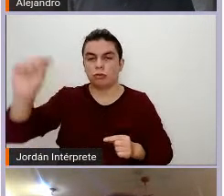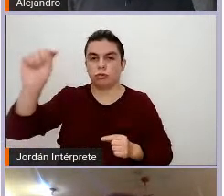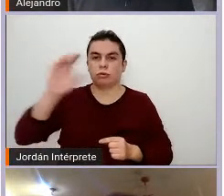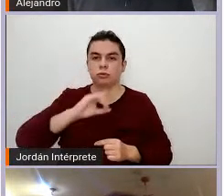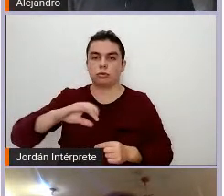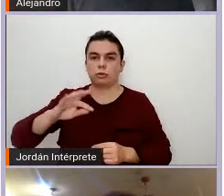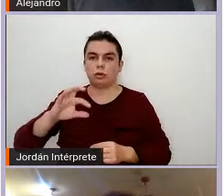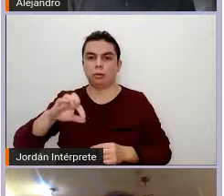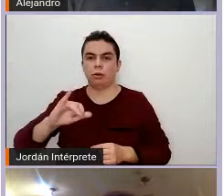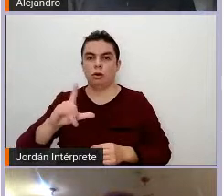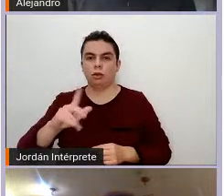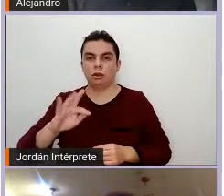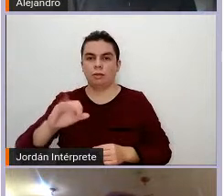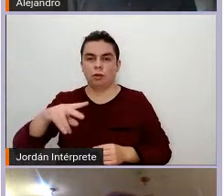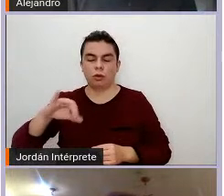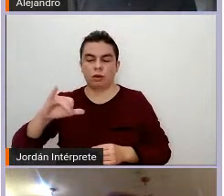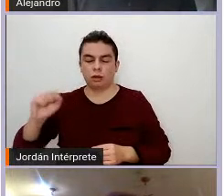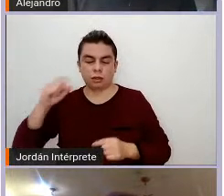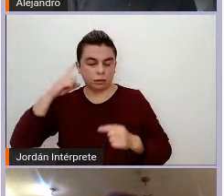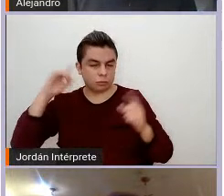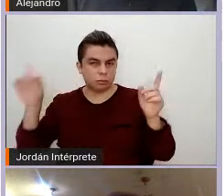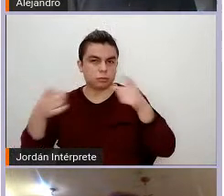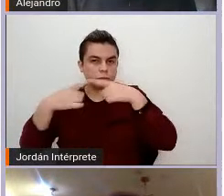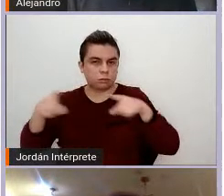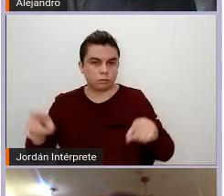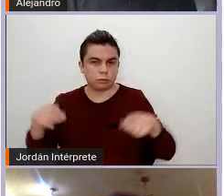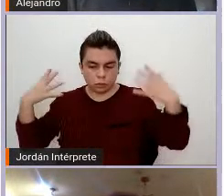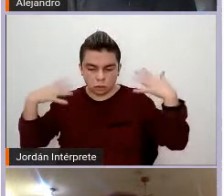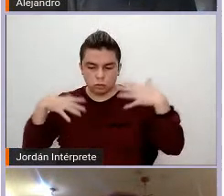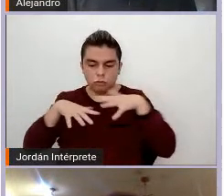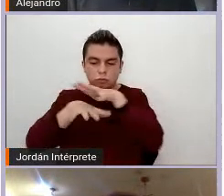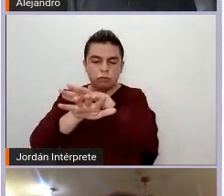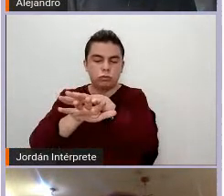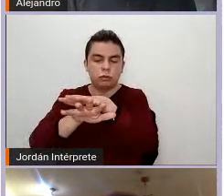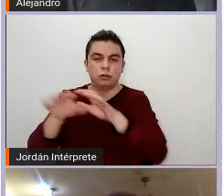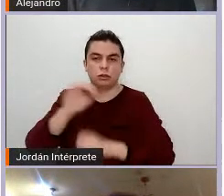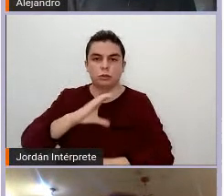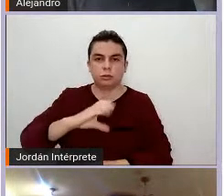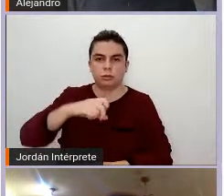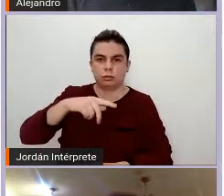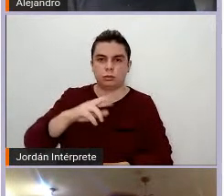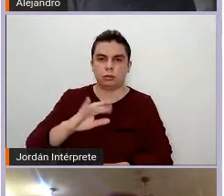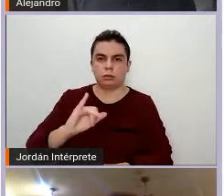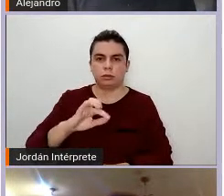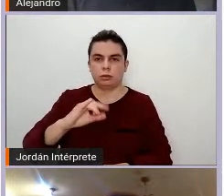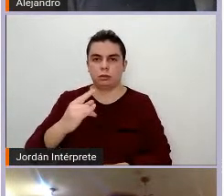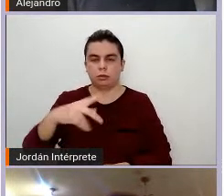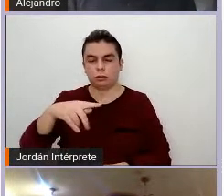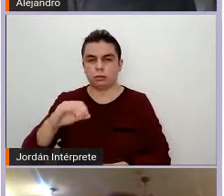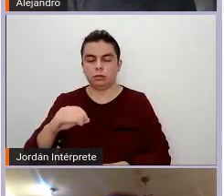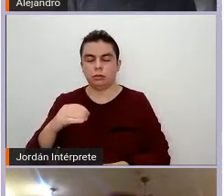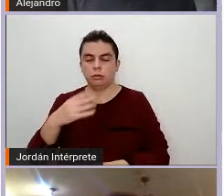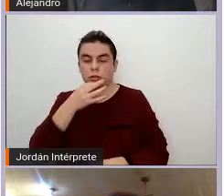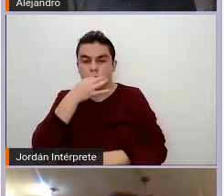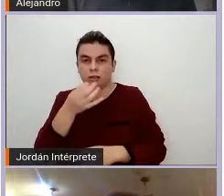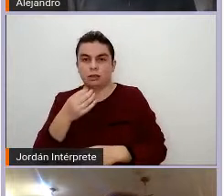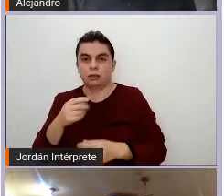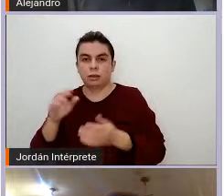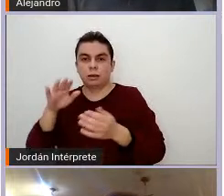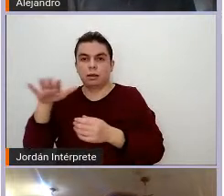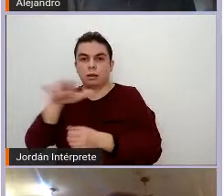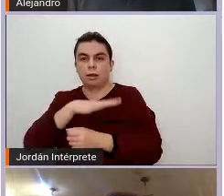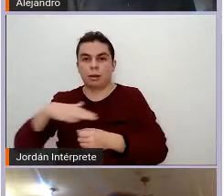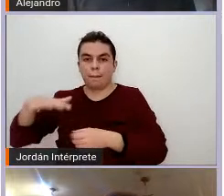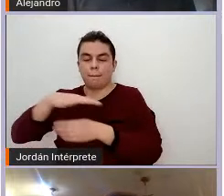abro comillas, Dostoyevsky con gran sutileza transporta al plano de la composición literaria la ley de la